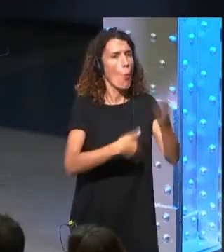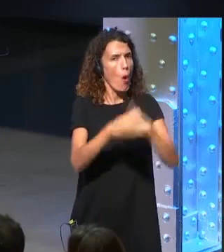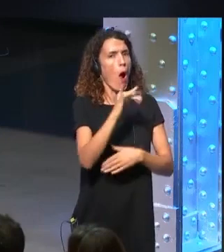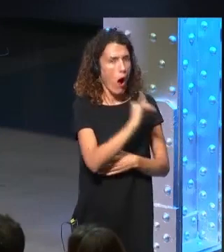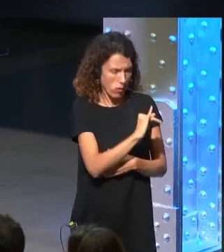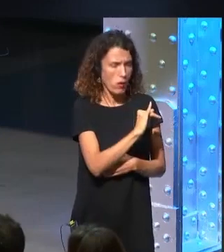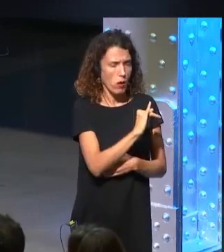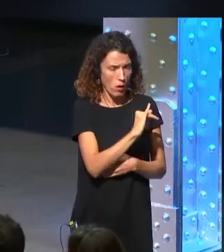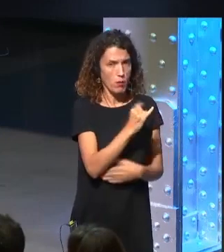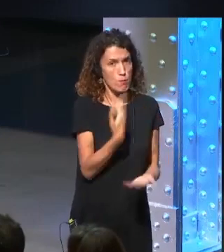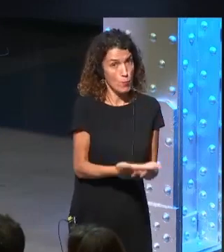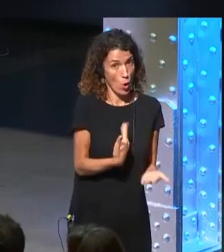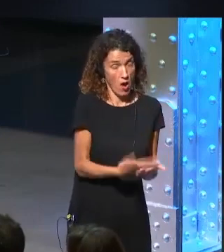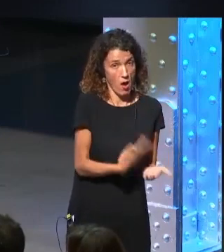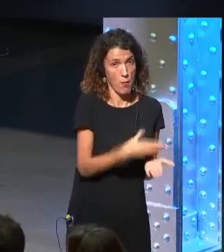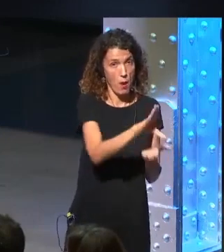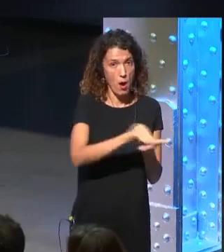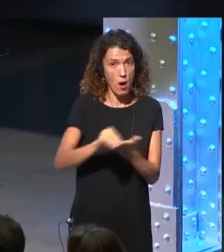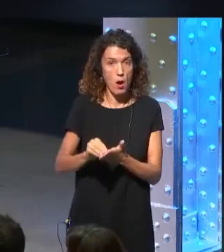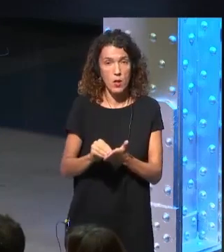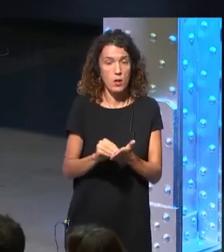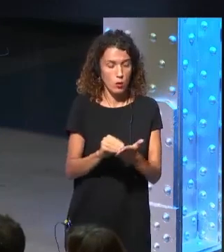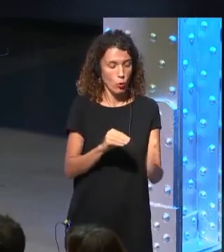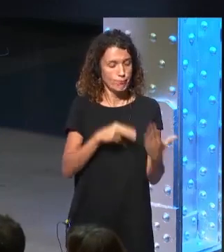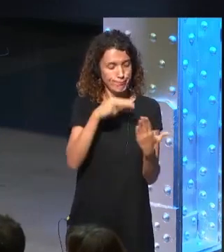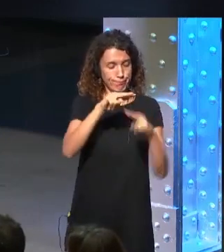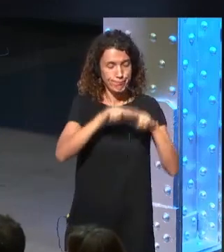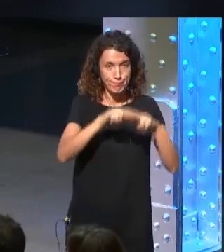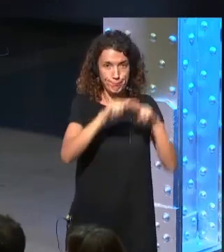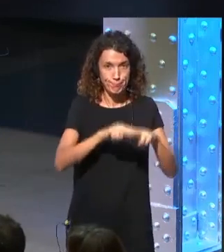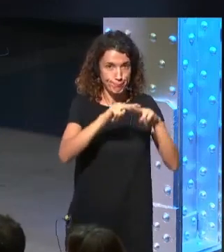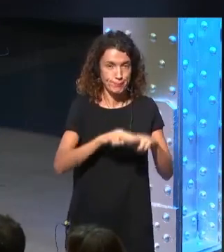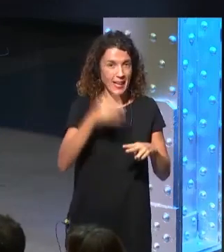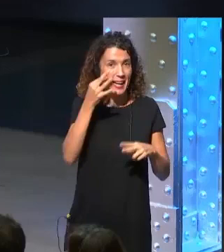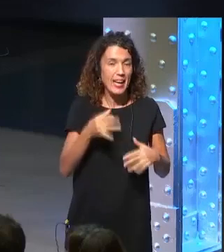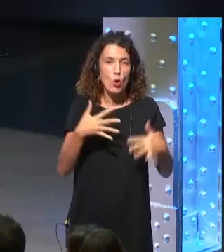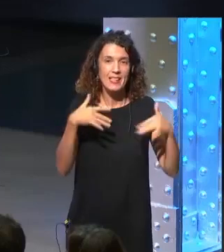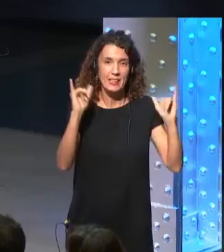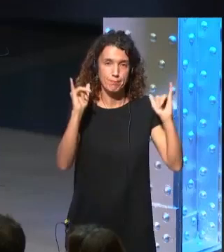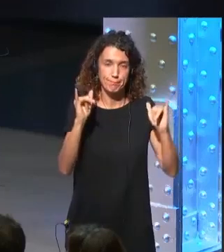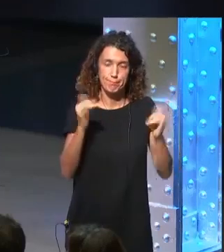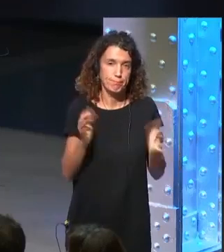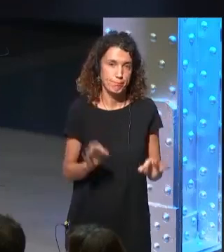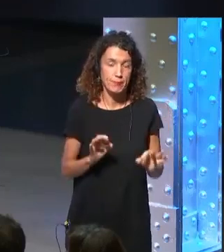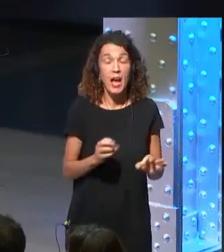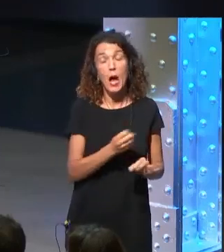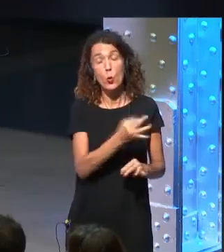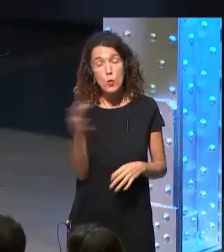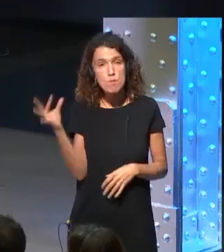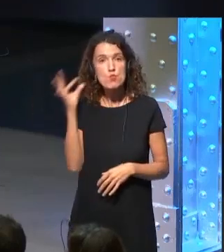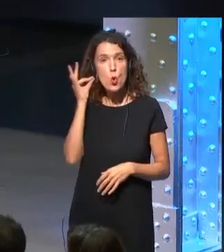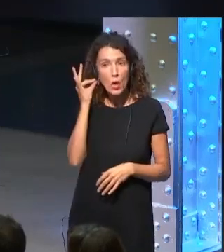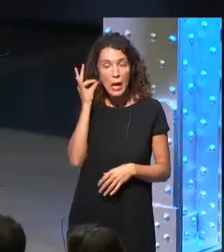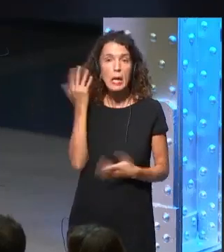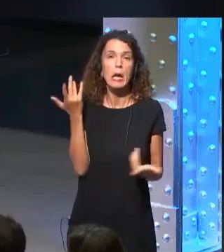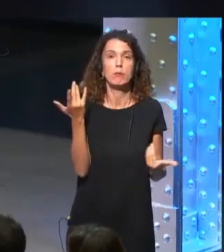He analizado estas pruebas, la verdad, y no me creo una palabra. El hecho de que haya mujeres